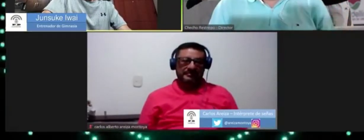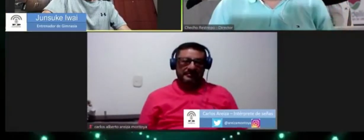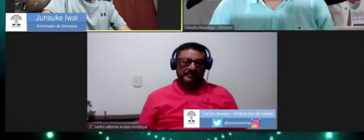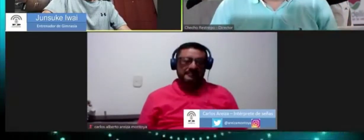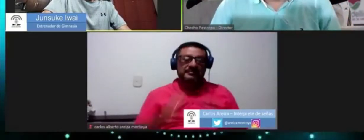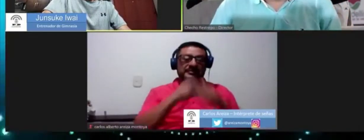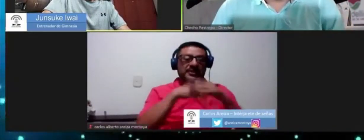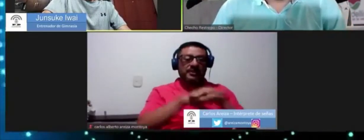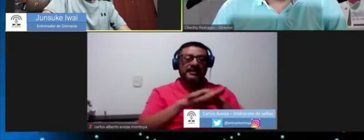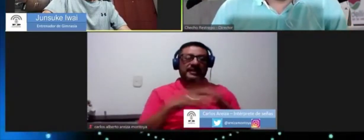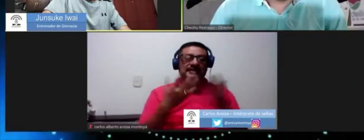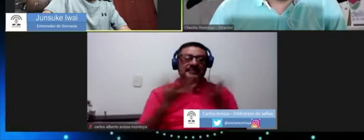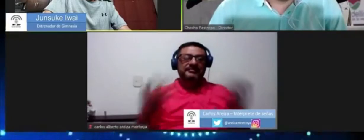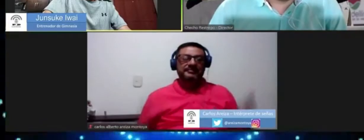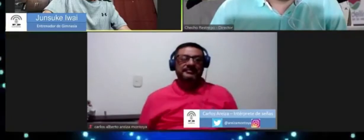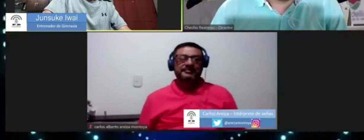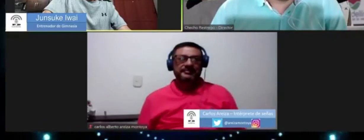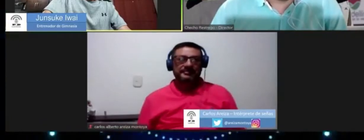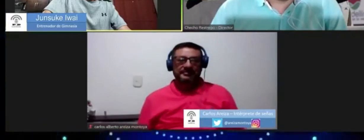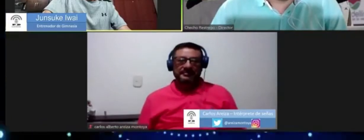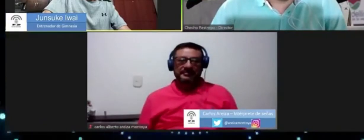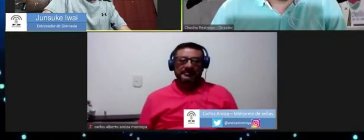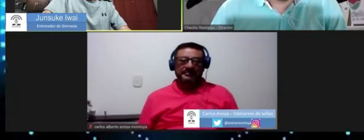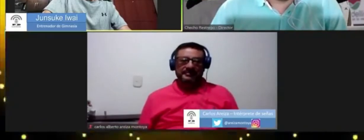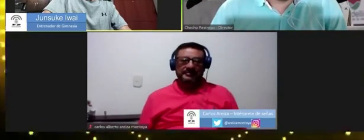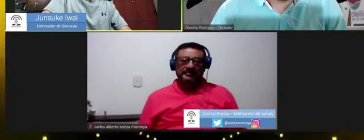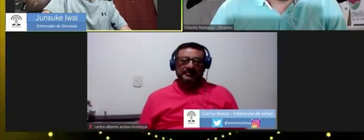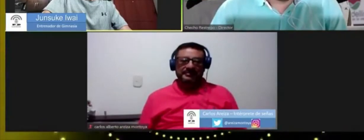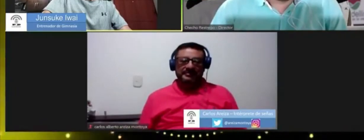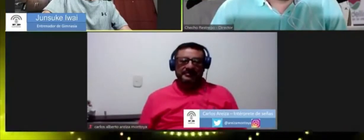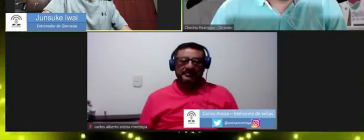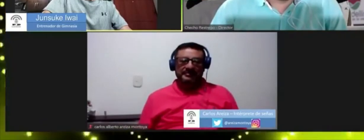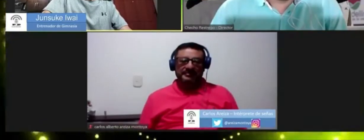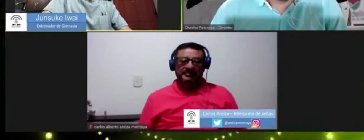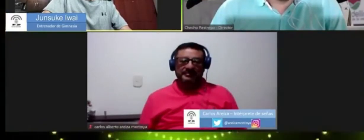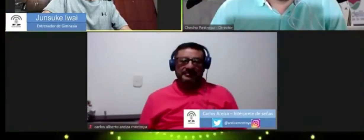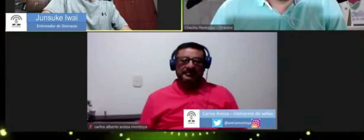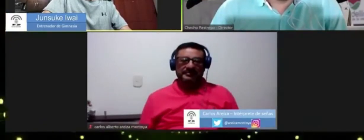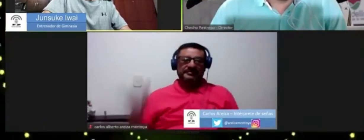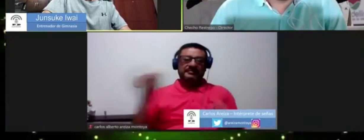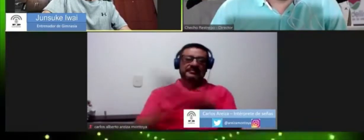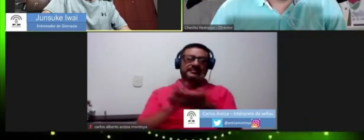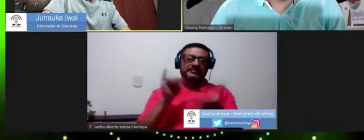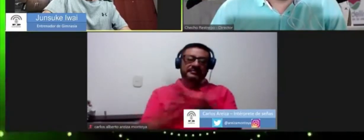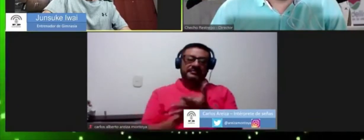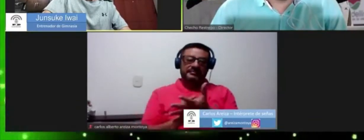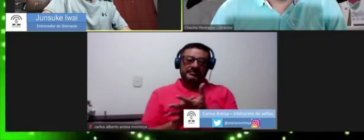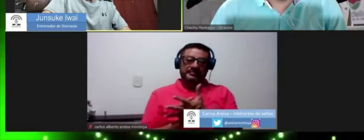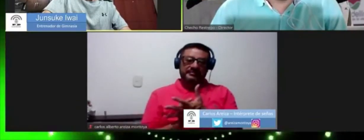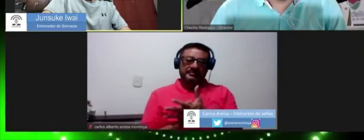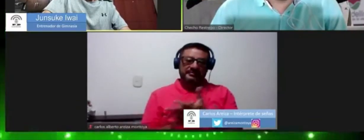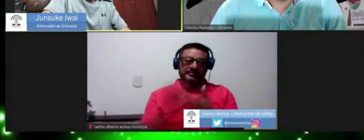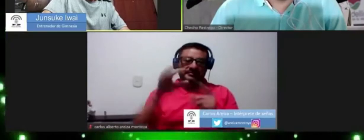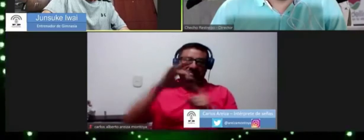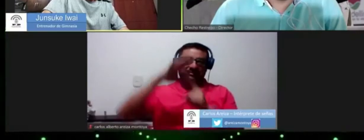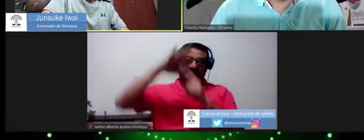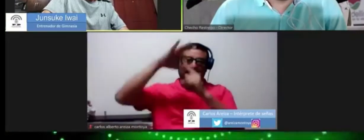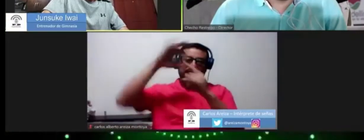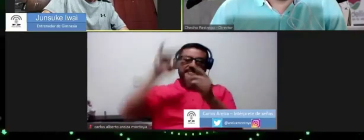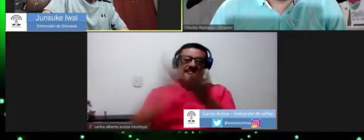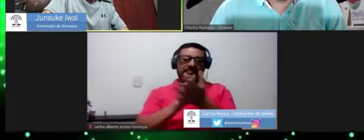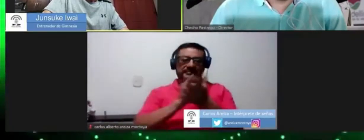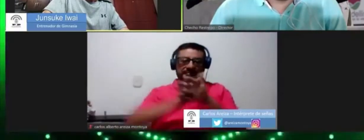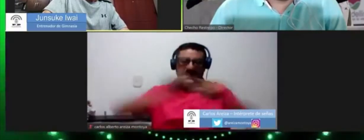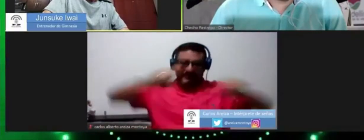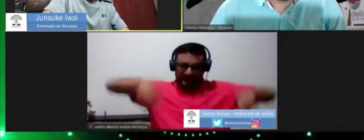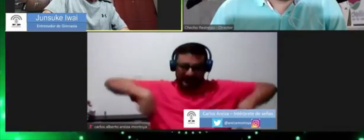Los mismos que Jorge Hugo Giraldo también... se perfiló como su especialidad. Sí, barra y